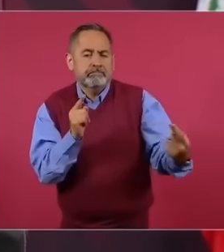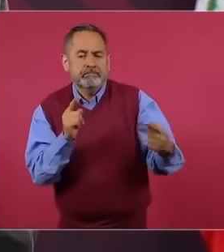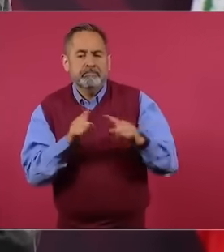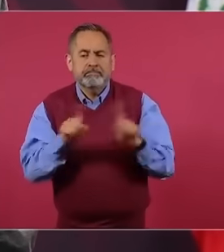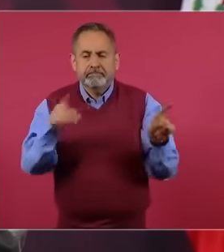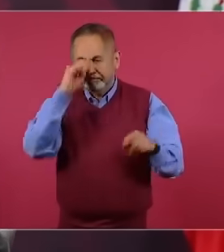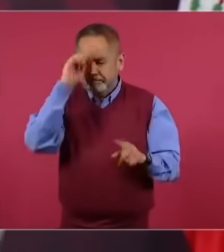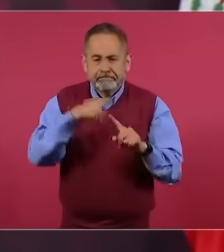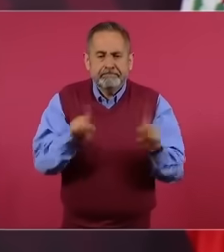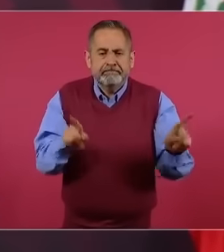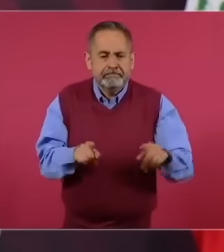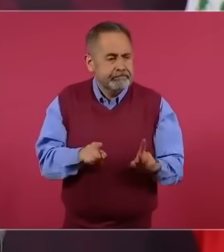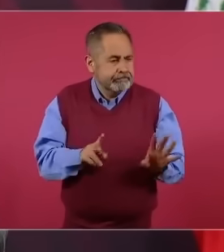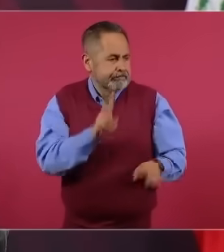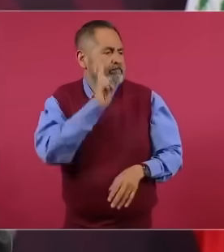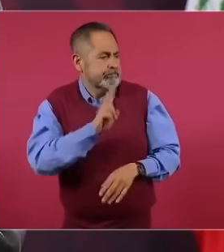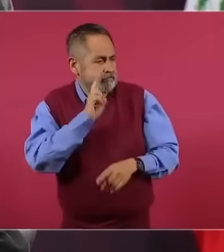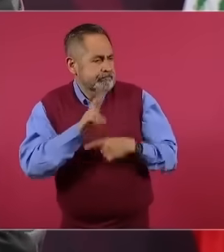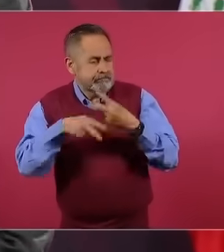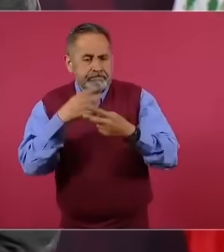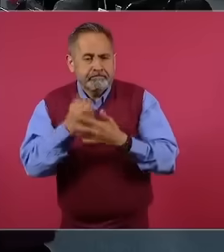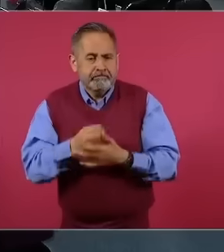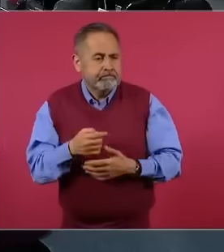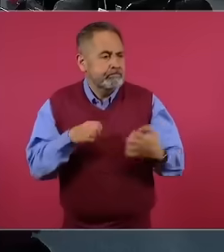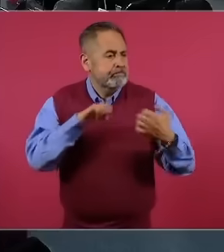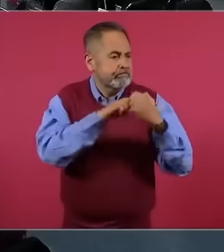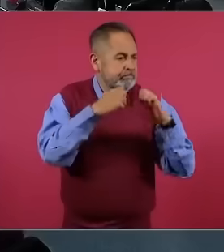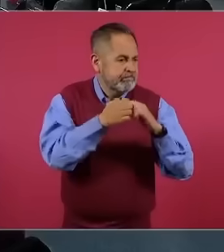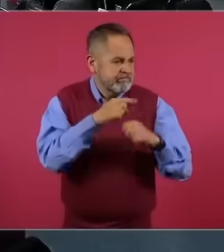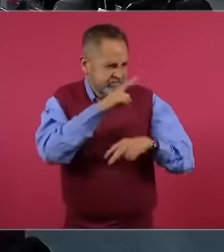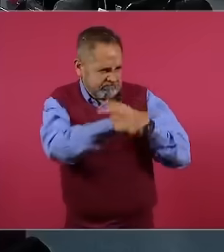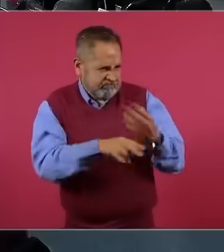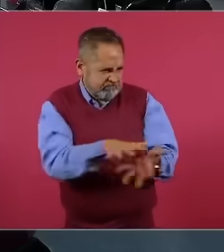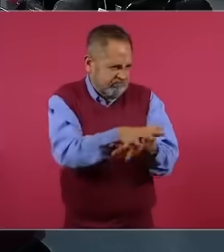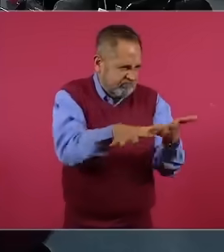adversarios a vencer, no como enemigos a destruir.